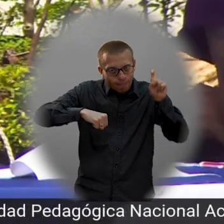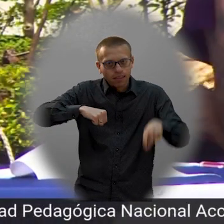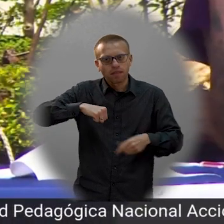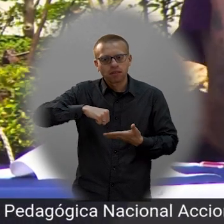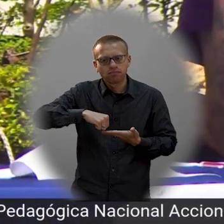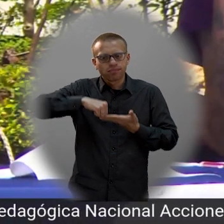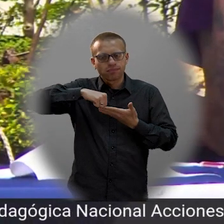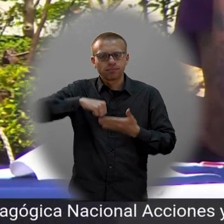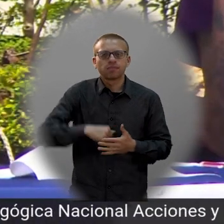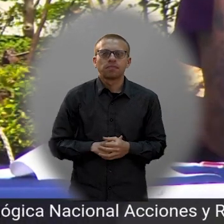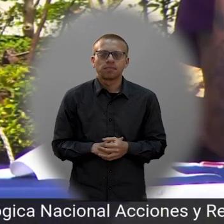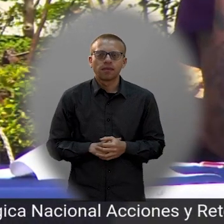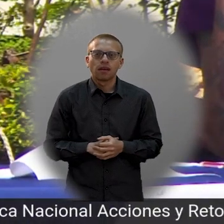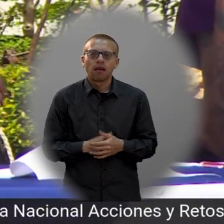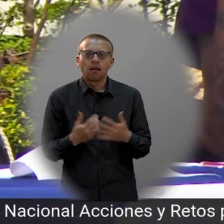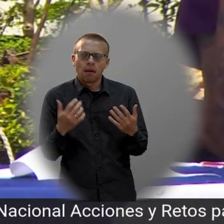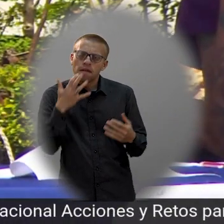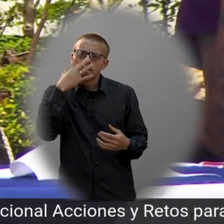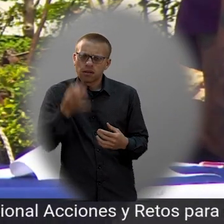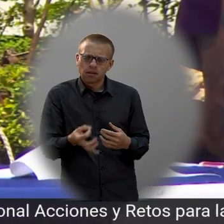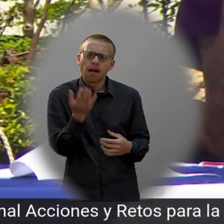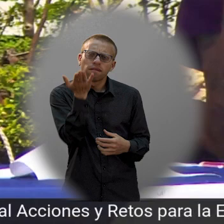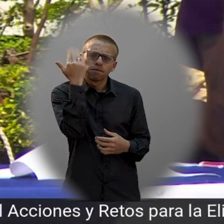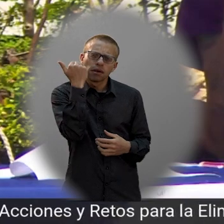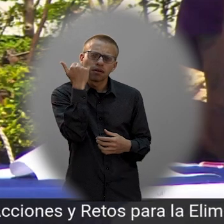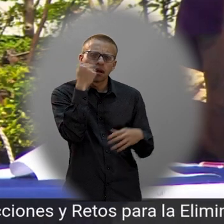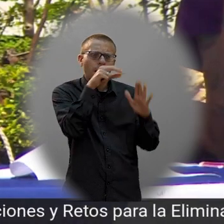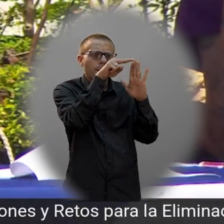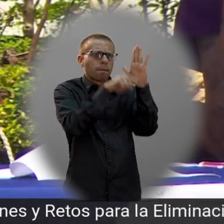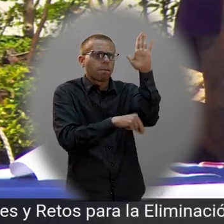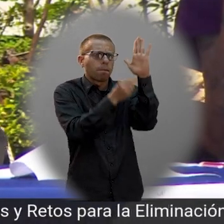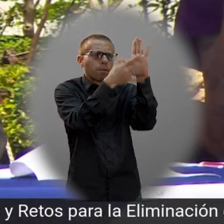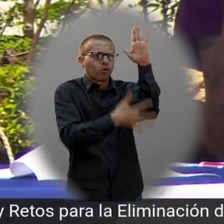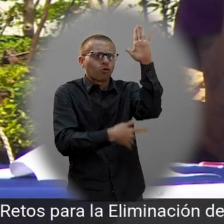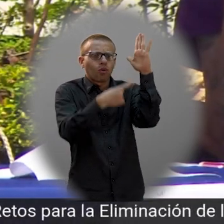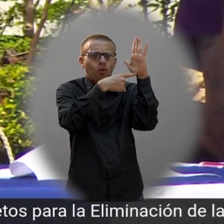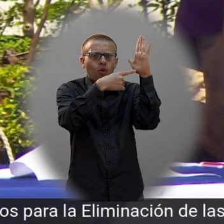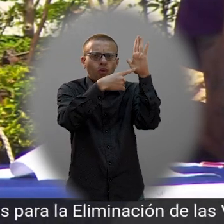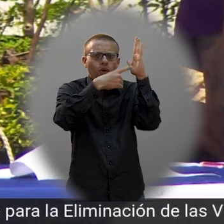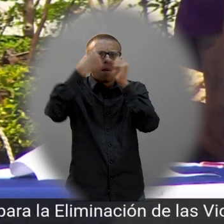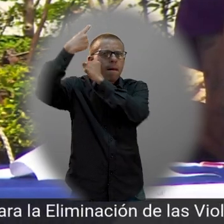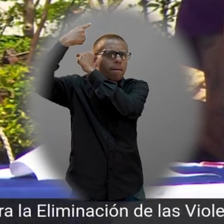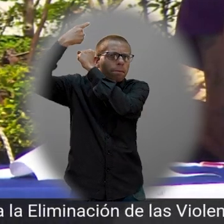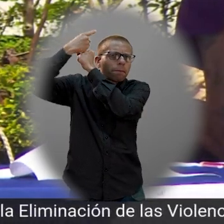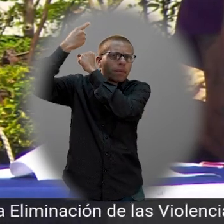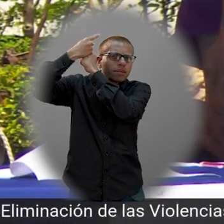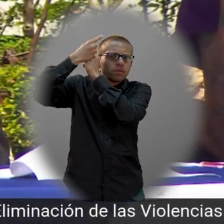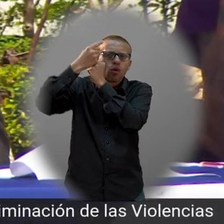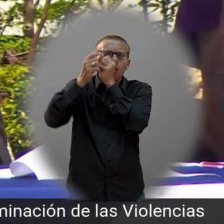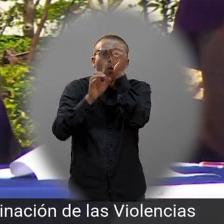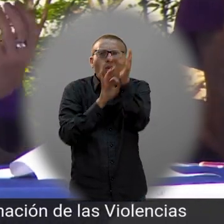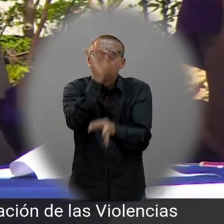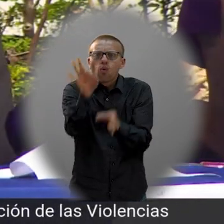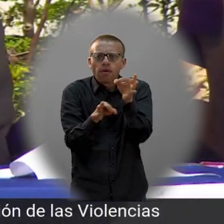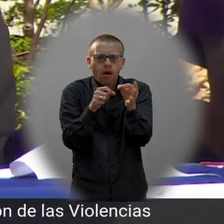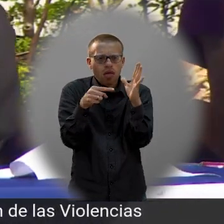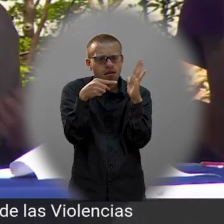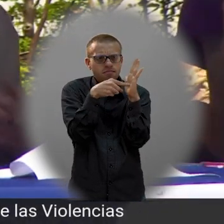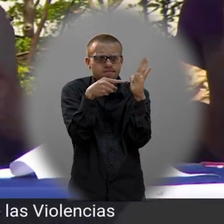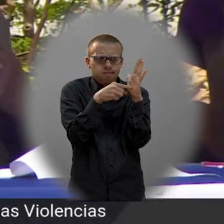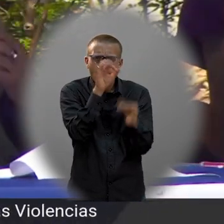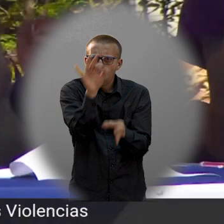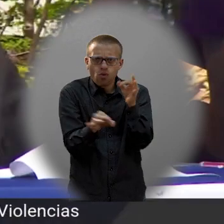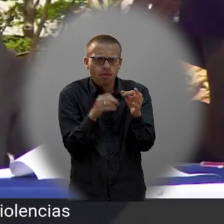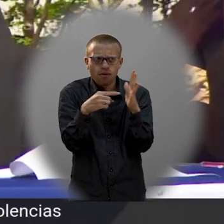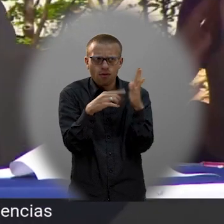el que el tema del cuidado no aparezca como un principio en el protocolo, que lo hemos hablado todo el tiempo. ¿Y qué es el cuidado?